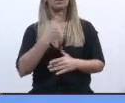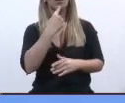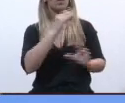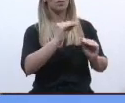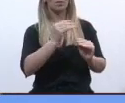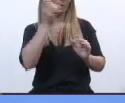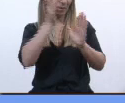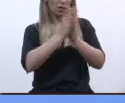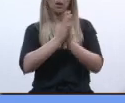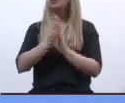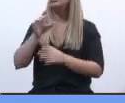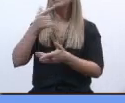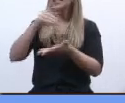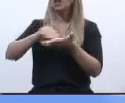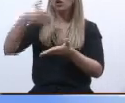Disculpe, senador Mera.